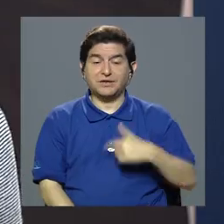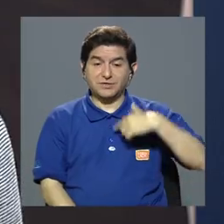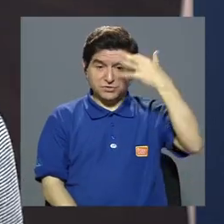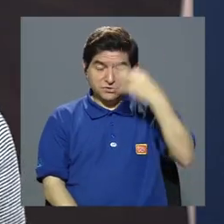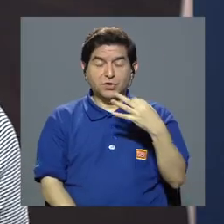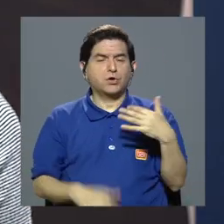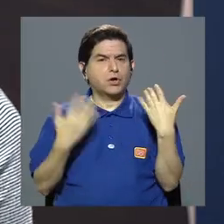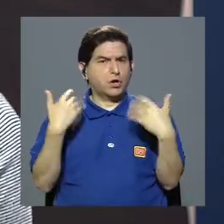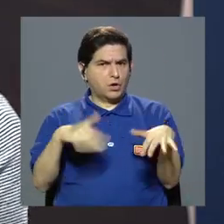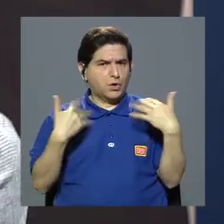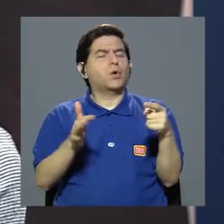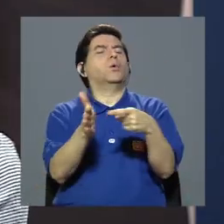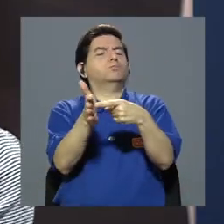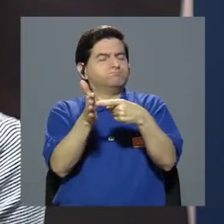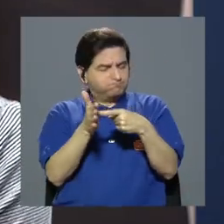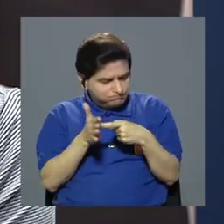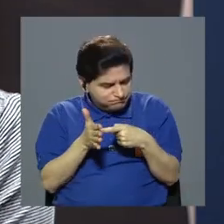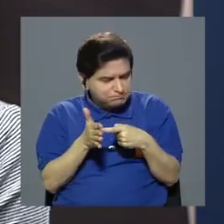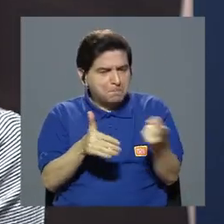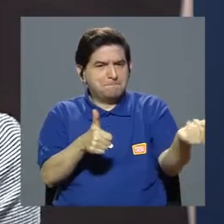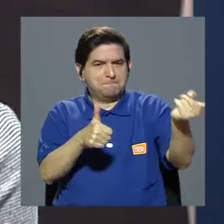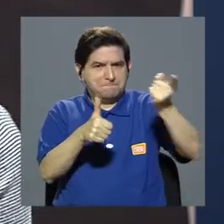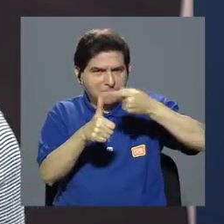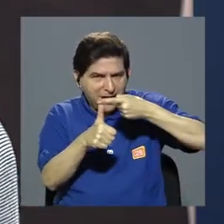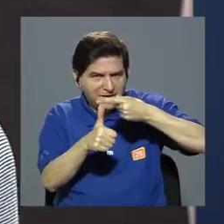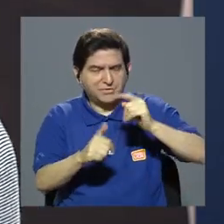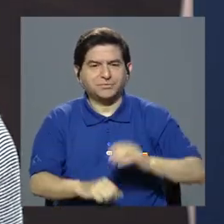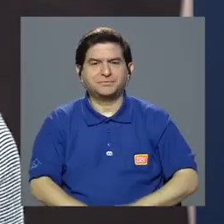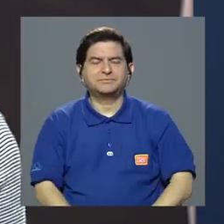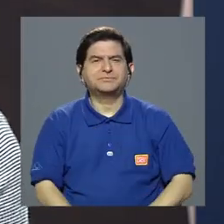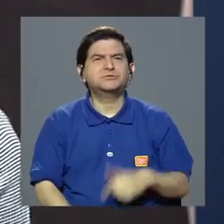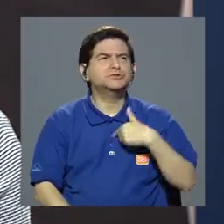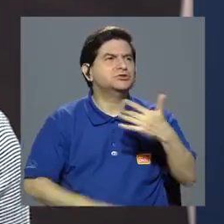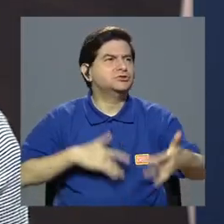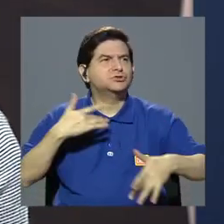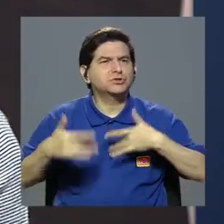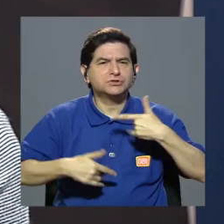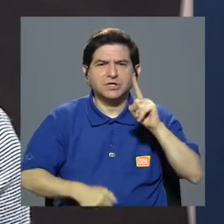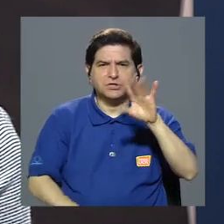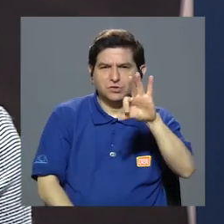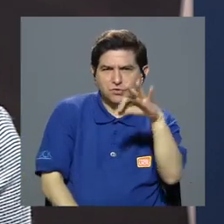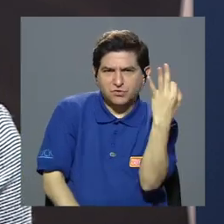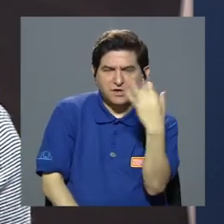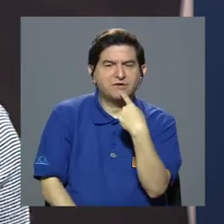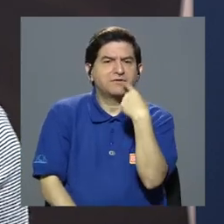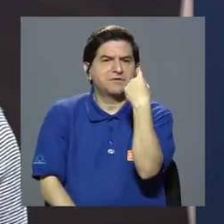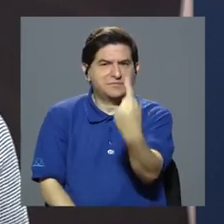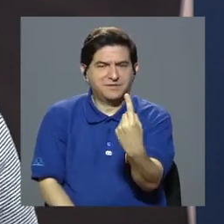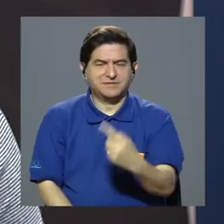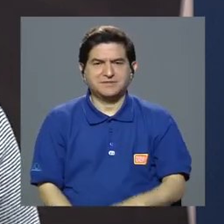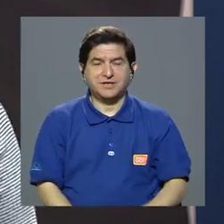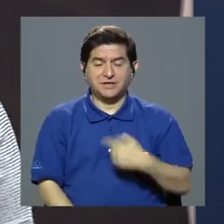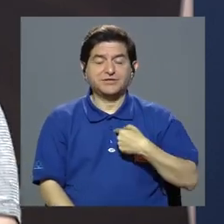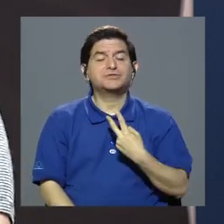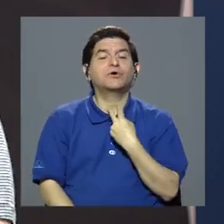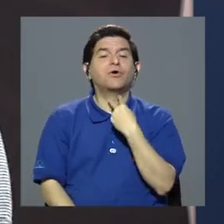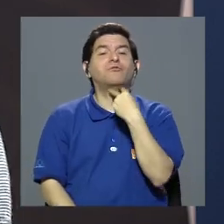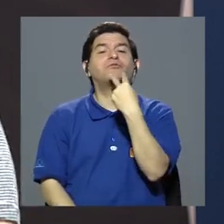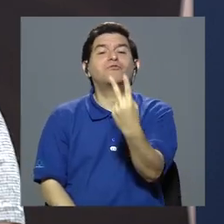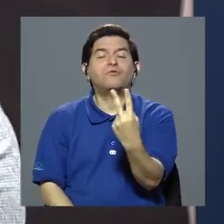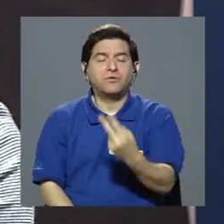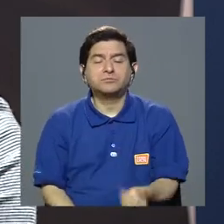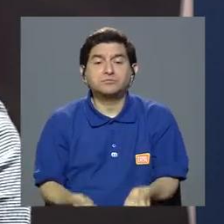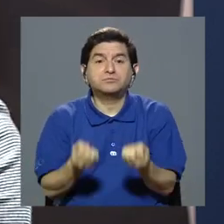bueno yo creo que es súper exigente verdad primero porque siento que de alguna manera como decís vos soy